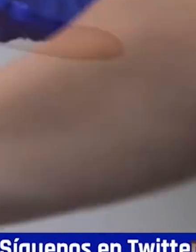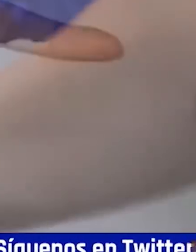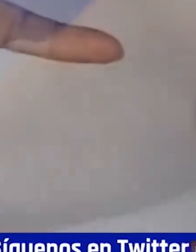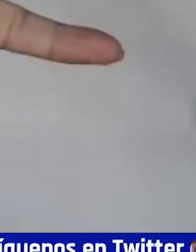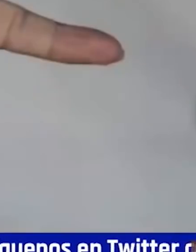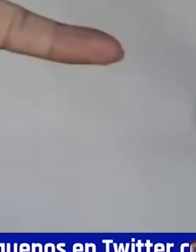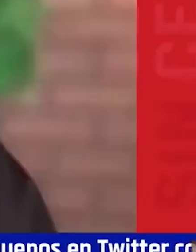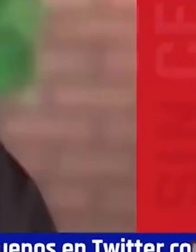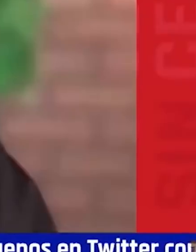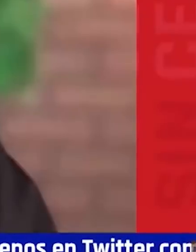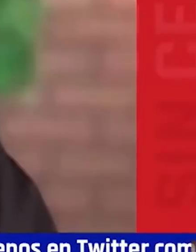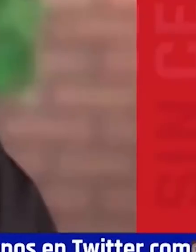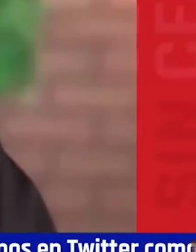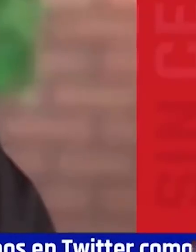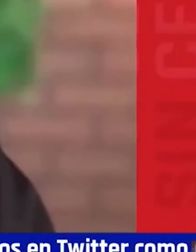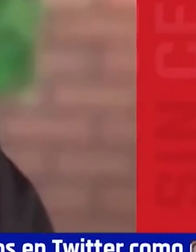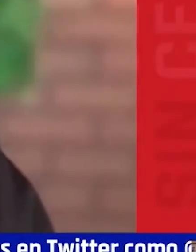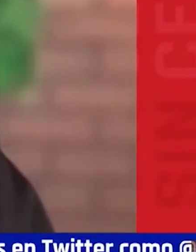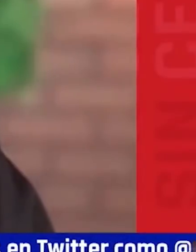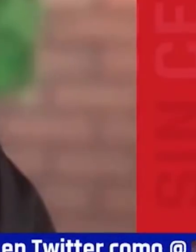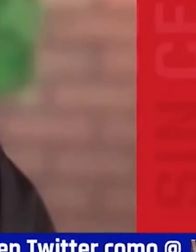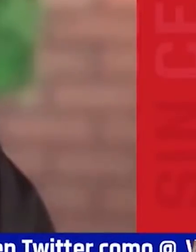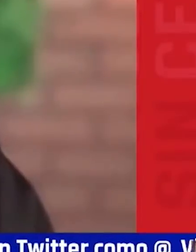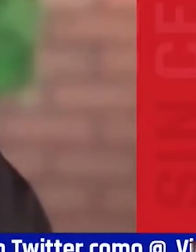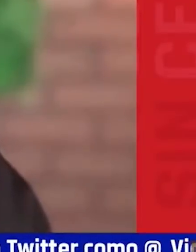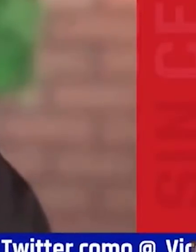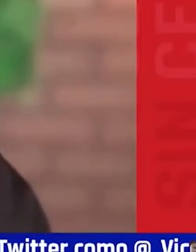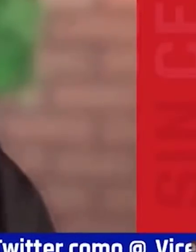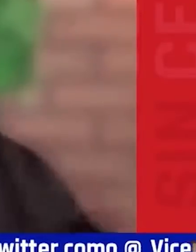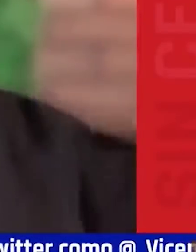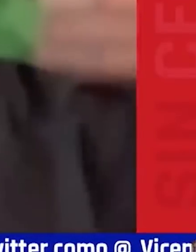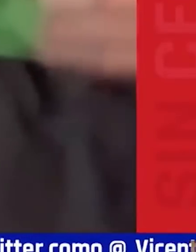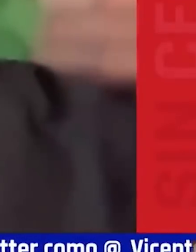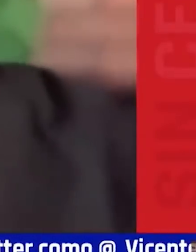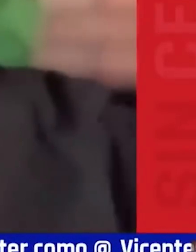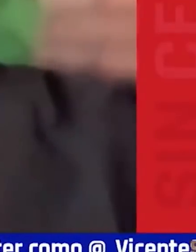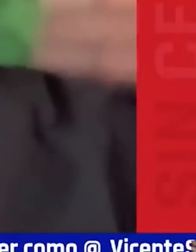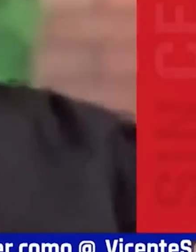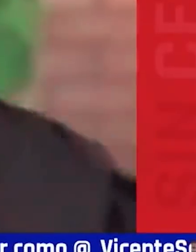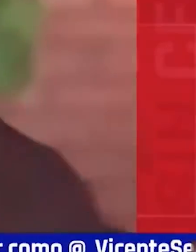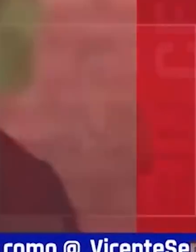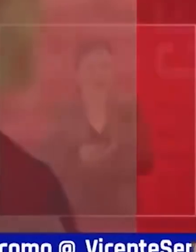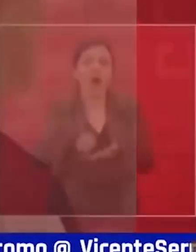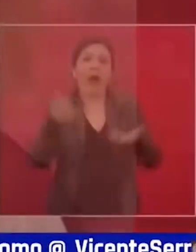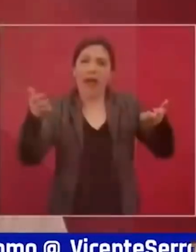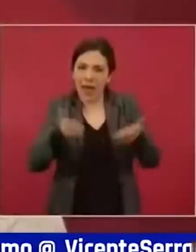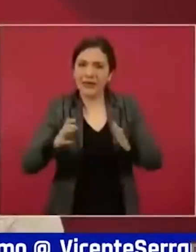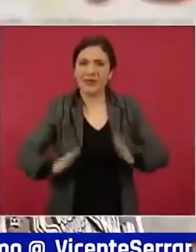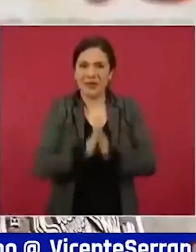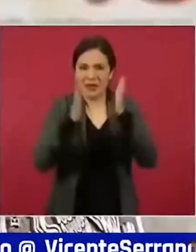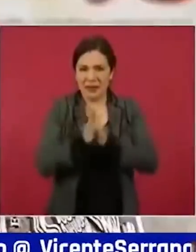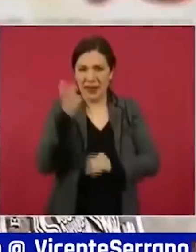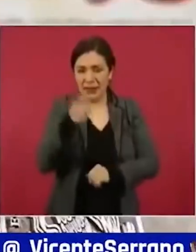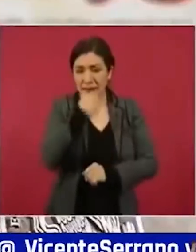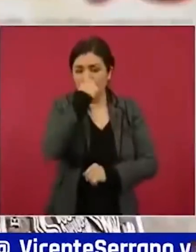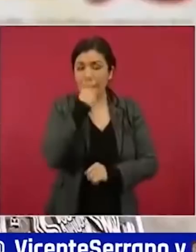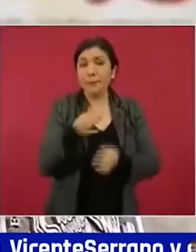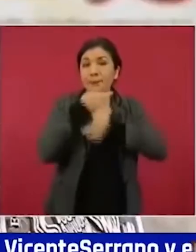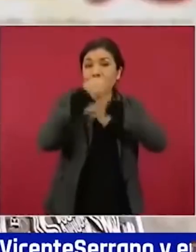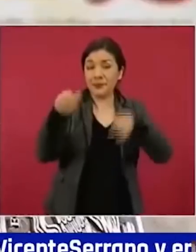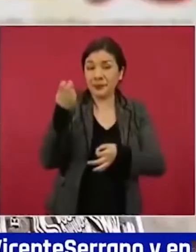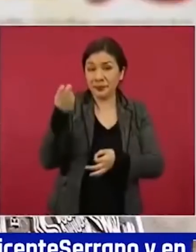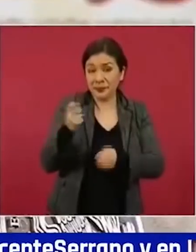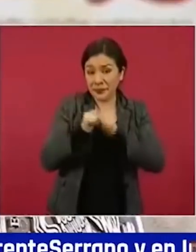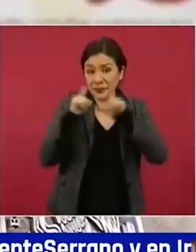pues empiezan a sacar noticias para golpear a la administración y decir, ellos también lo hacen, miren, y no es cierto. Entonces creo que es muy positiva la